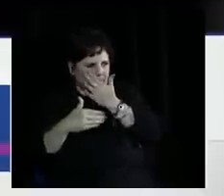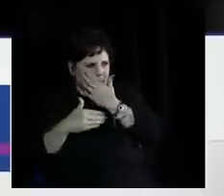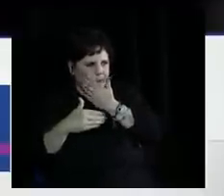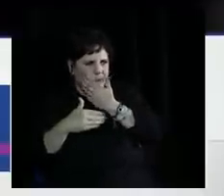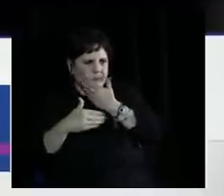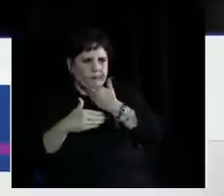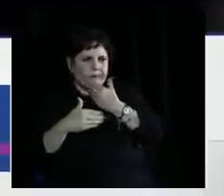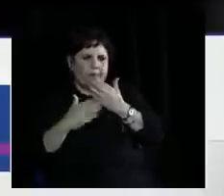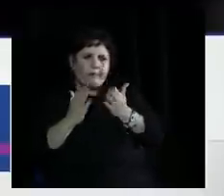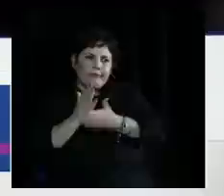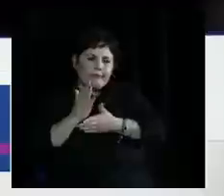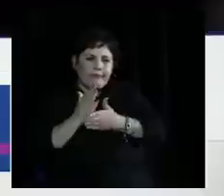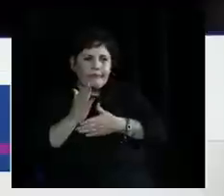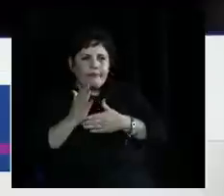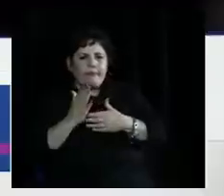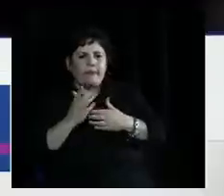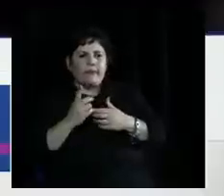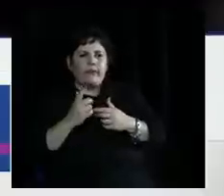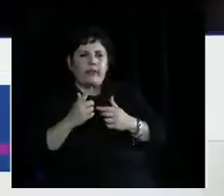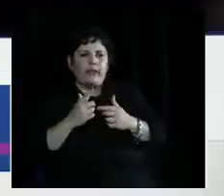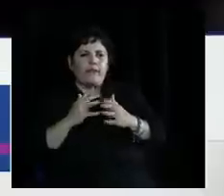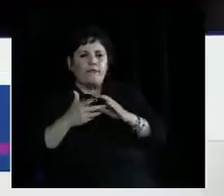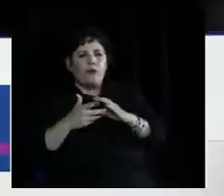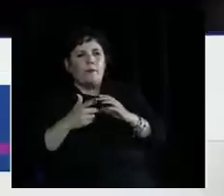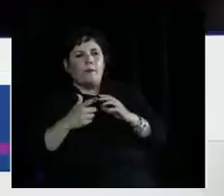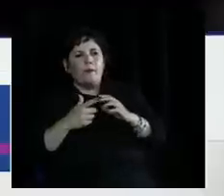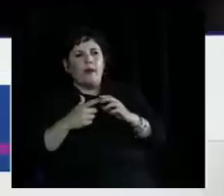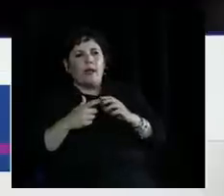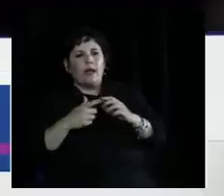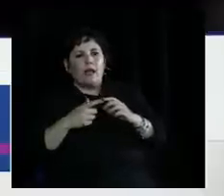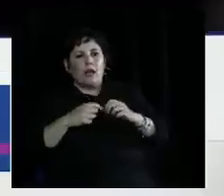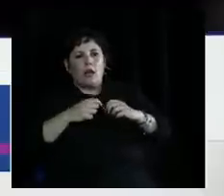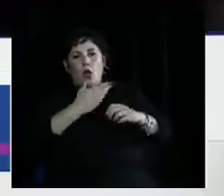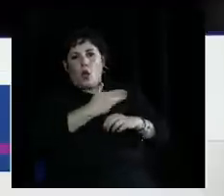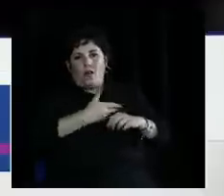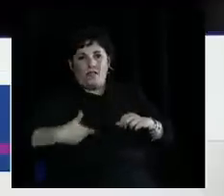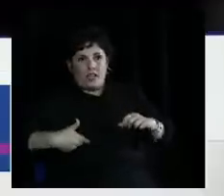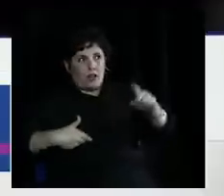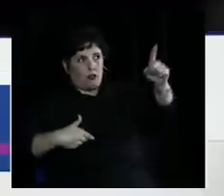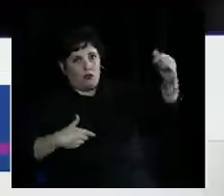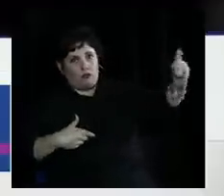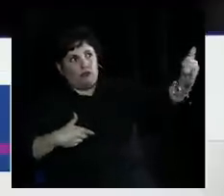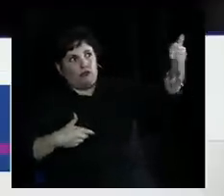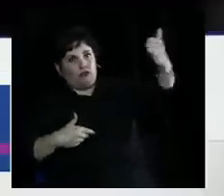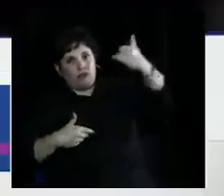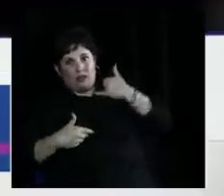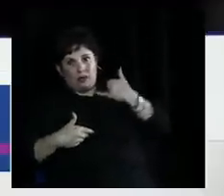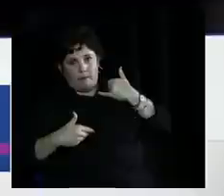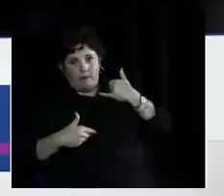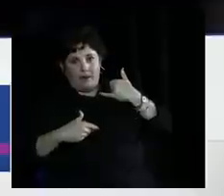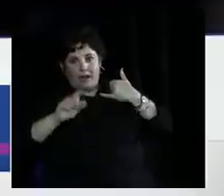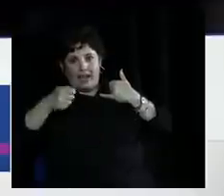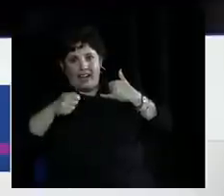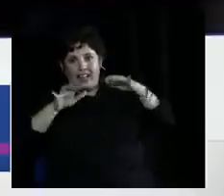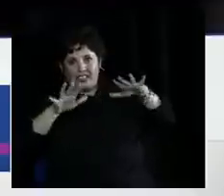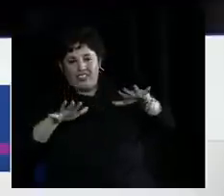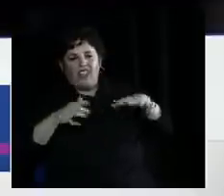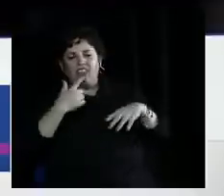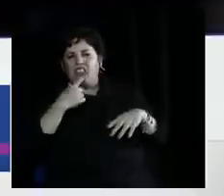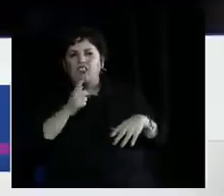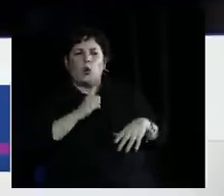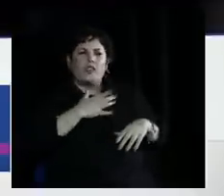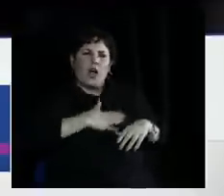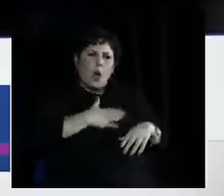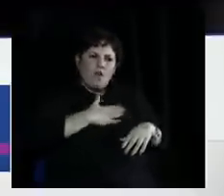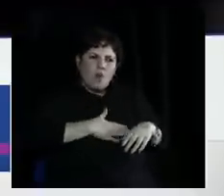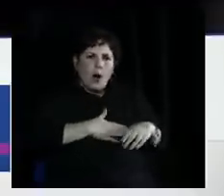de habitual comunicación por parte de miembros del gobierno expresando su disconformidad, distintos tipos